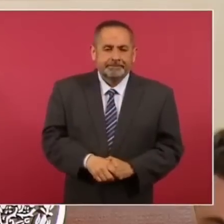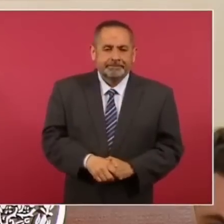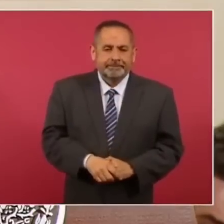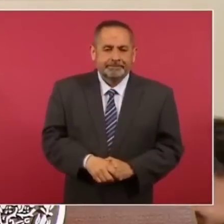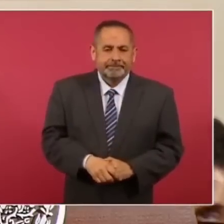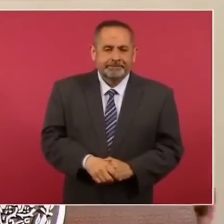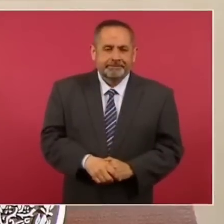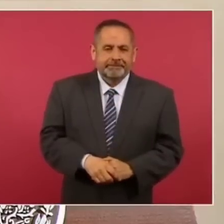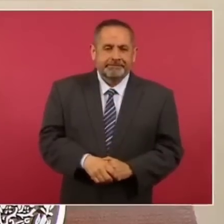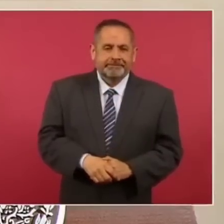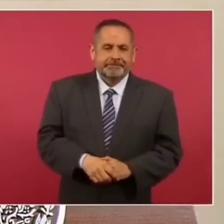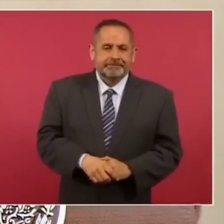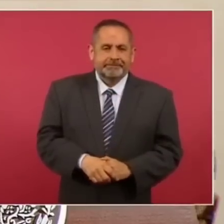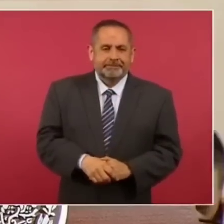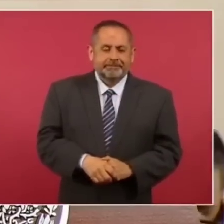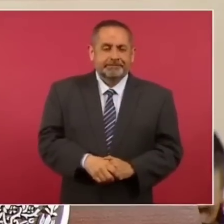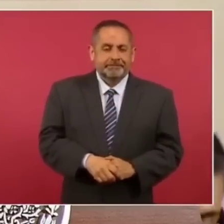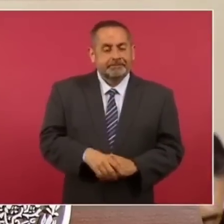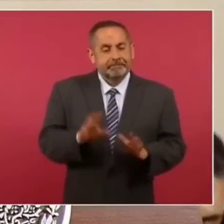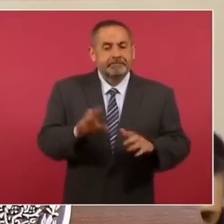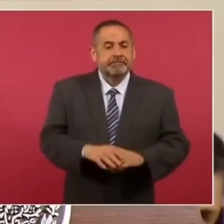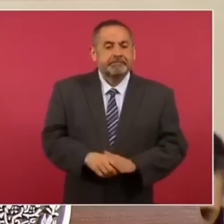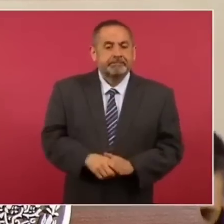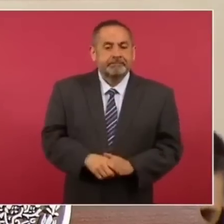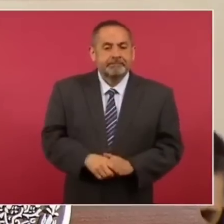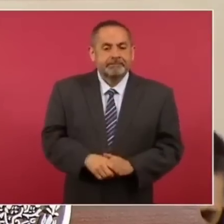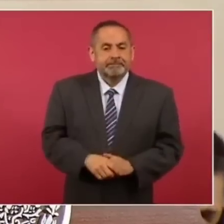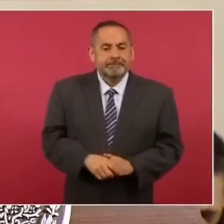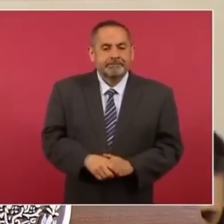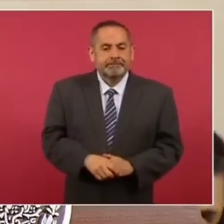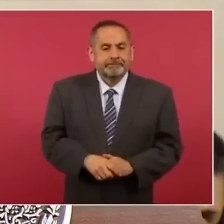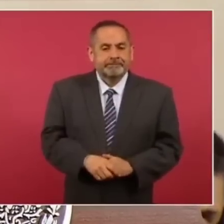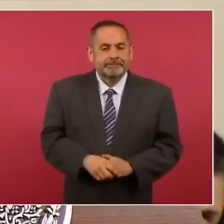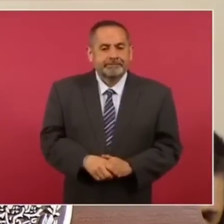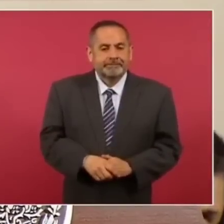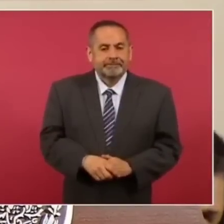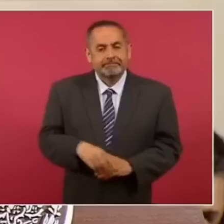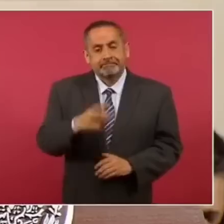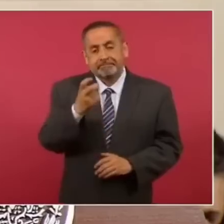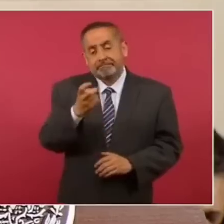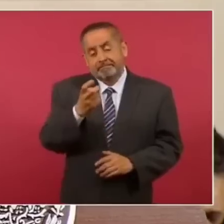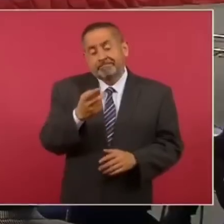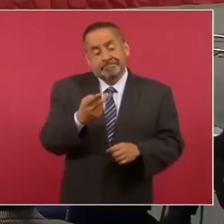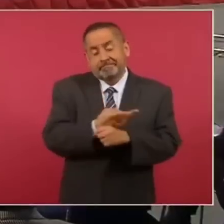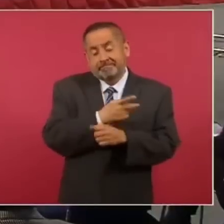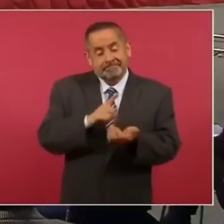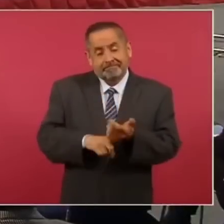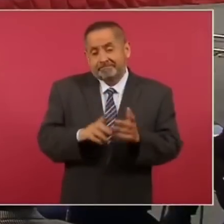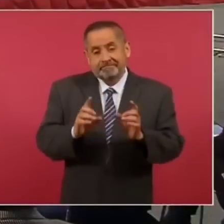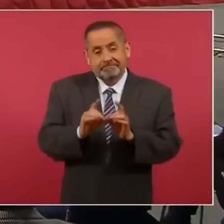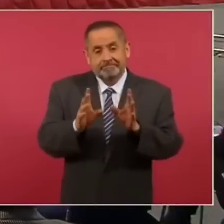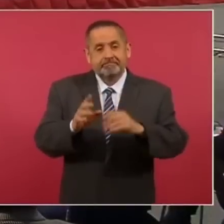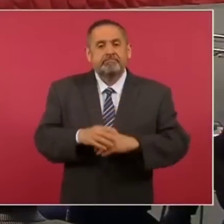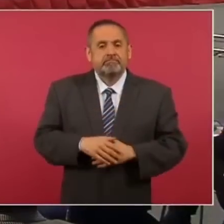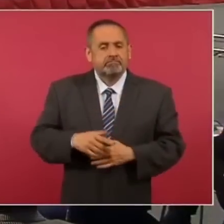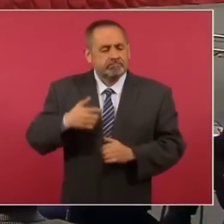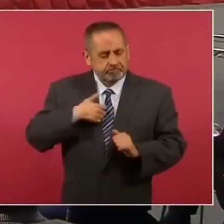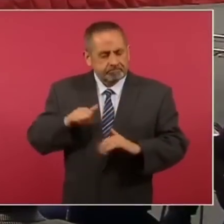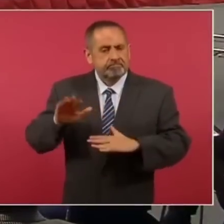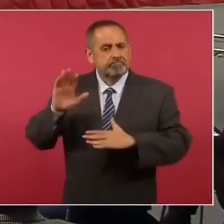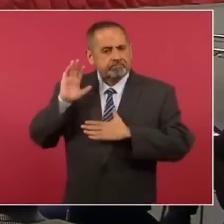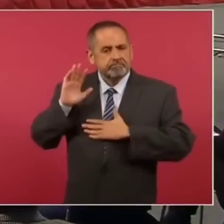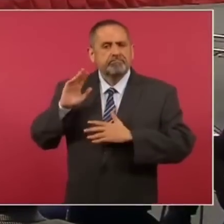Y bueno, pues así que está la cosa. Y tengo la promesa de